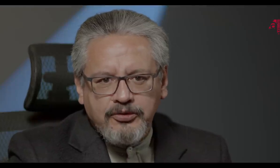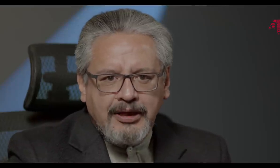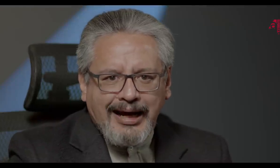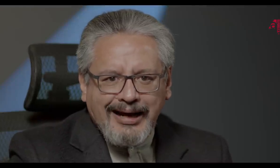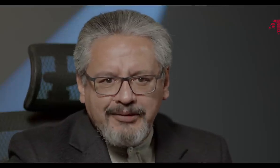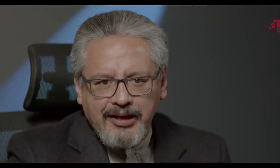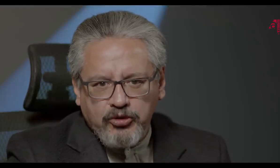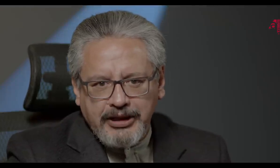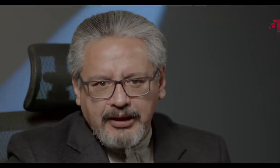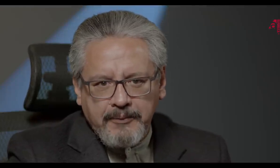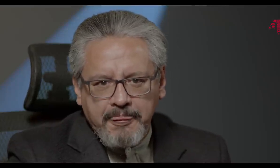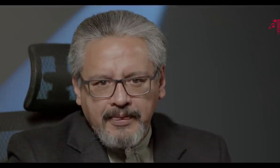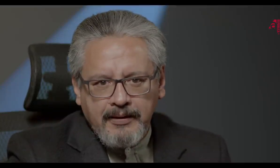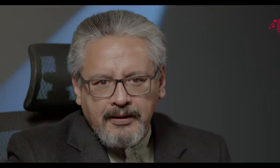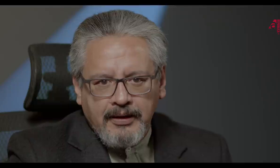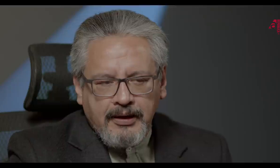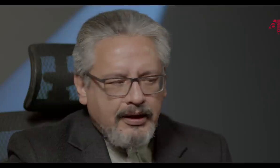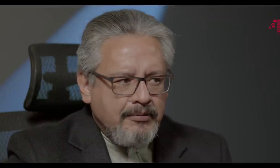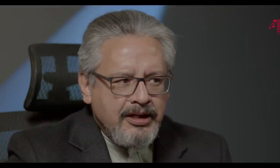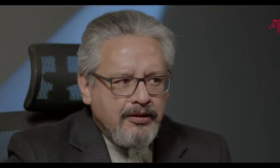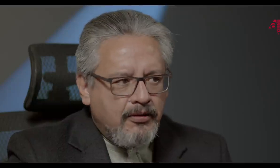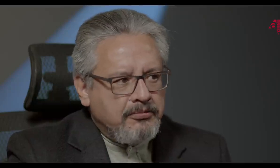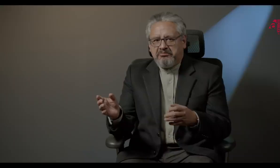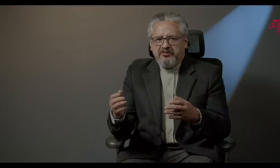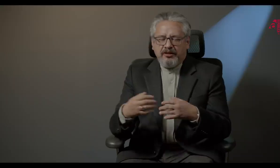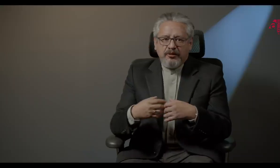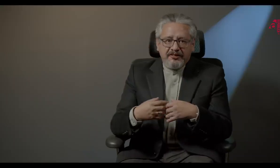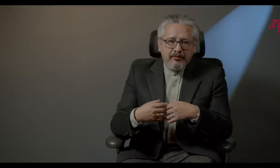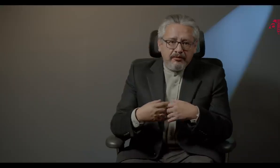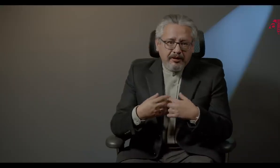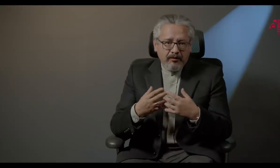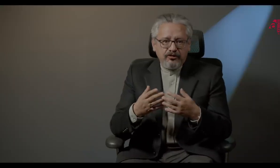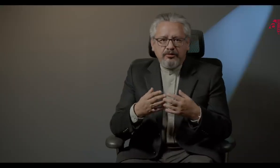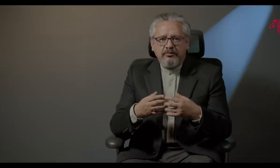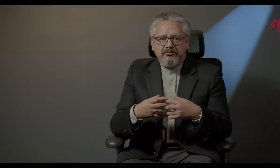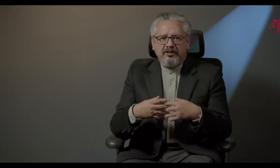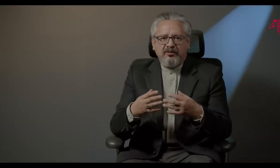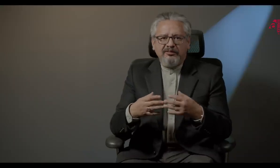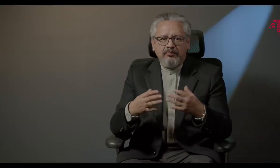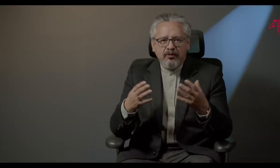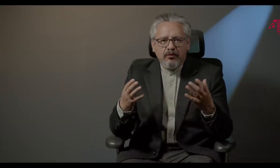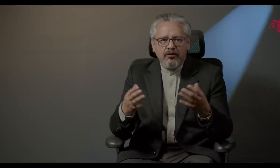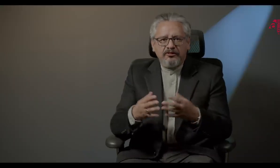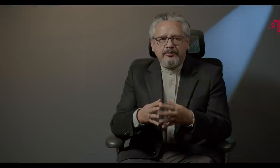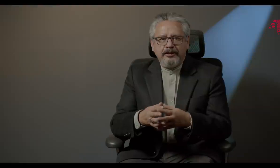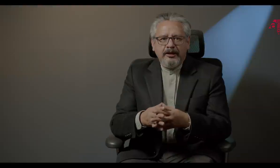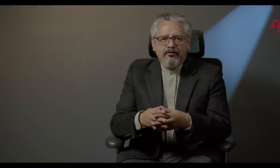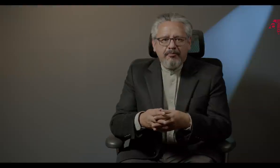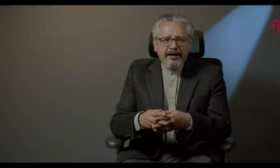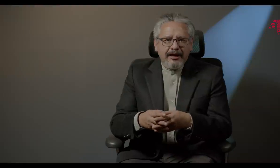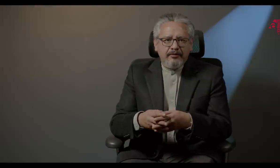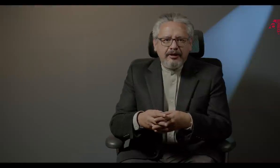de salud a nivel mundial. En México, siendo este un negocio redondo, muy